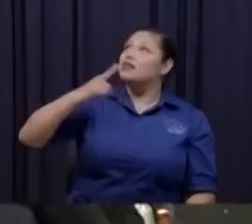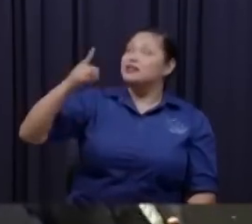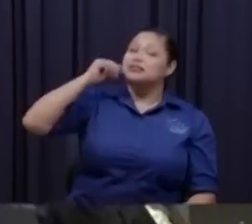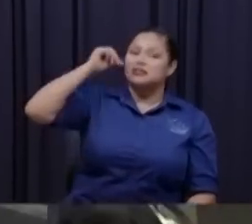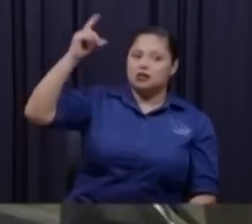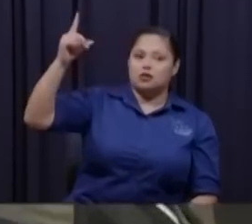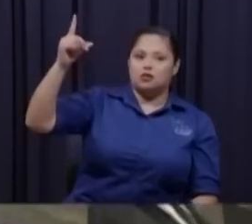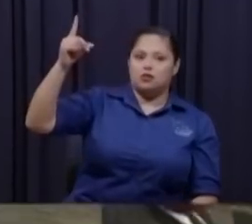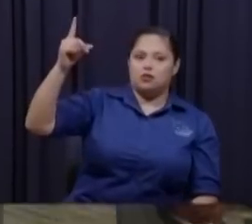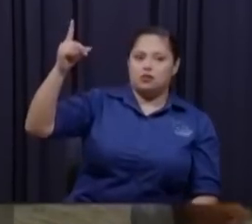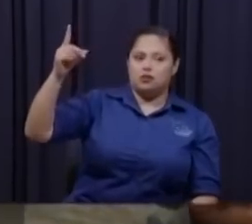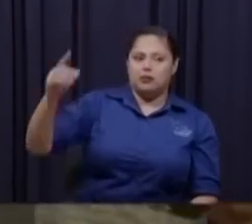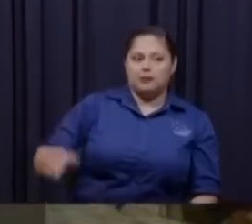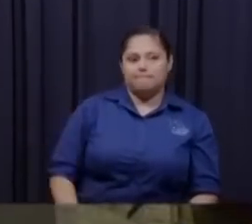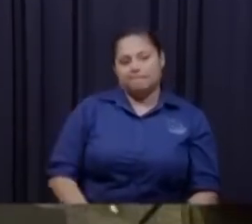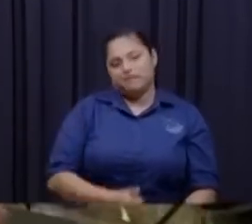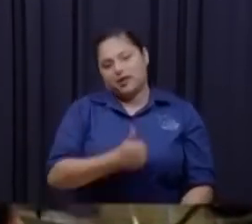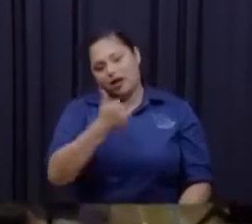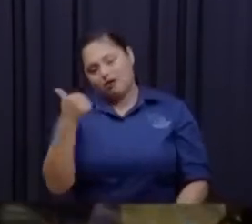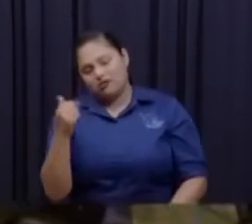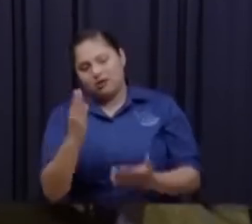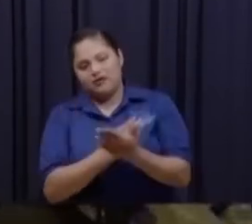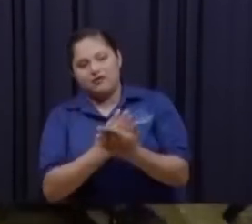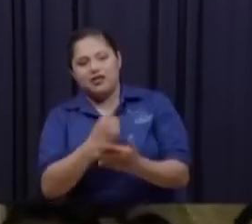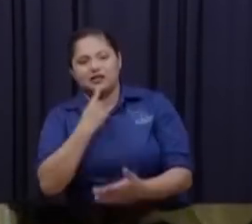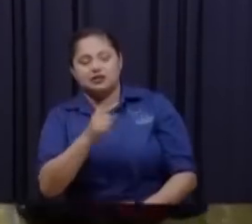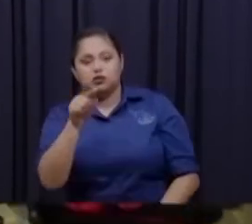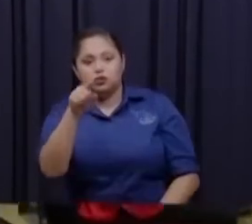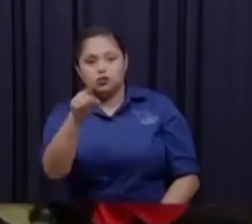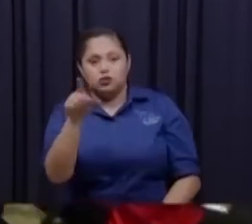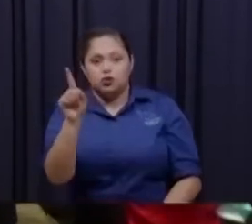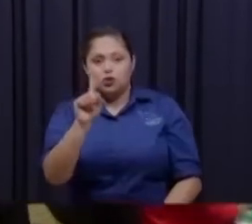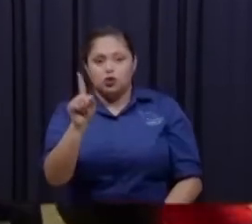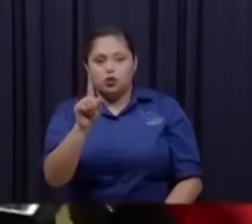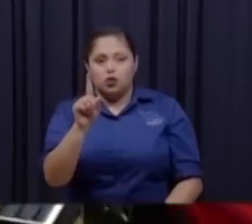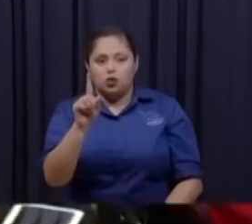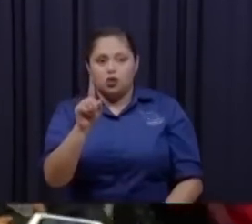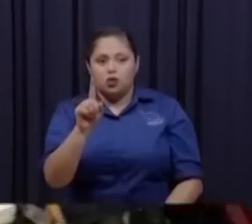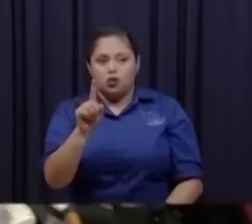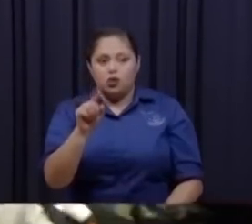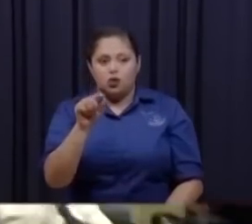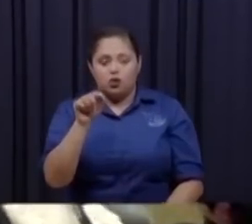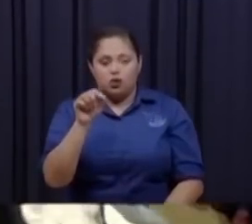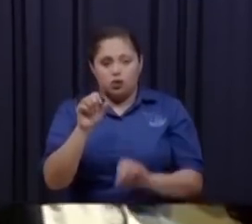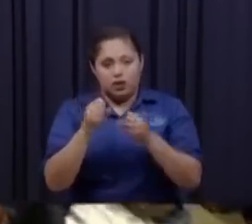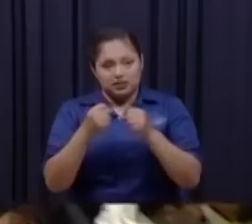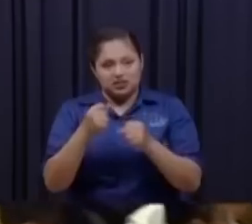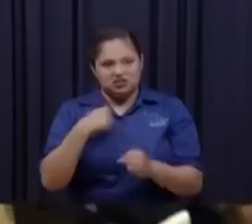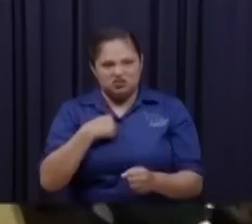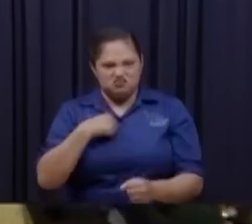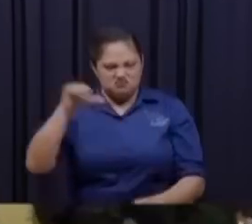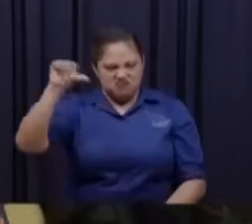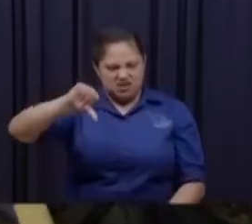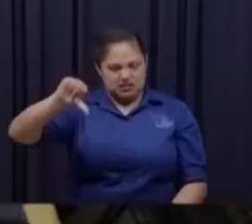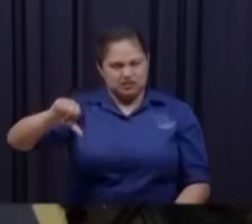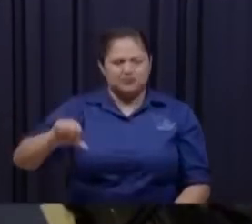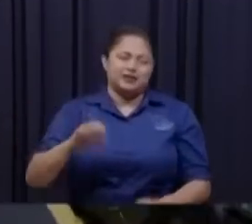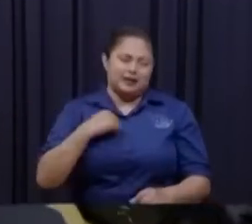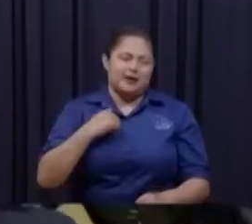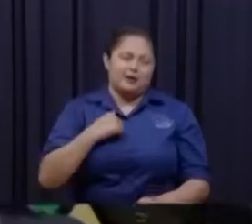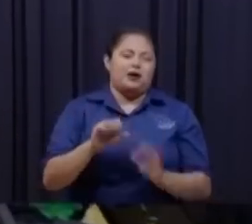en las Américas, pero en la 60 dice, si no procuras es que te maldigo. A ver, déjeme ponerle un